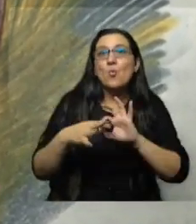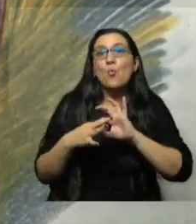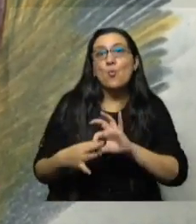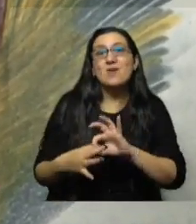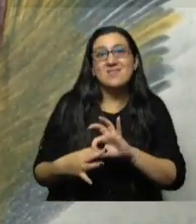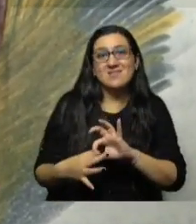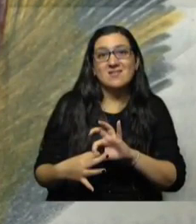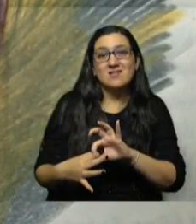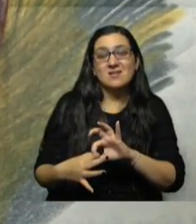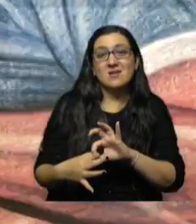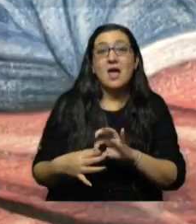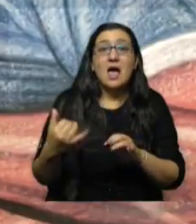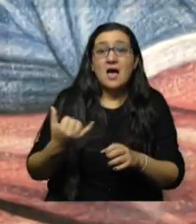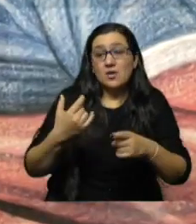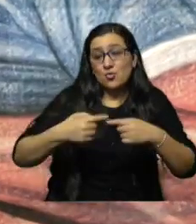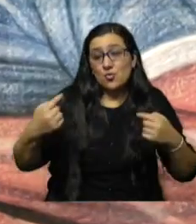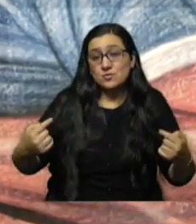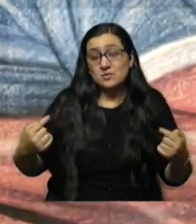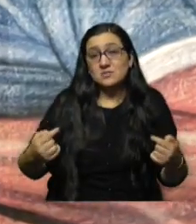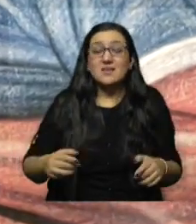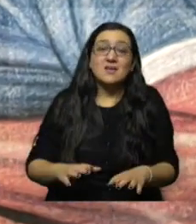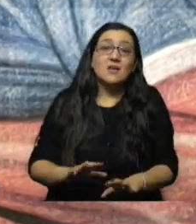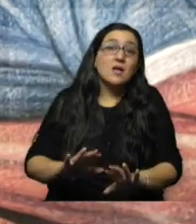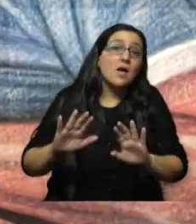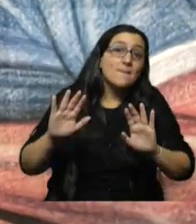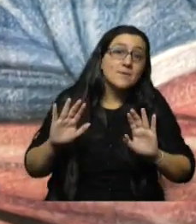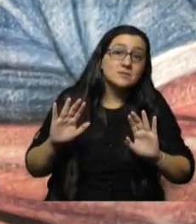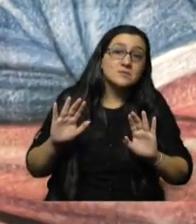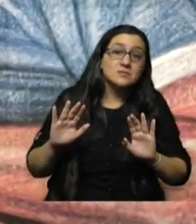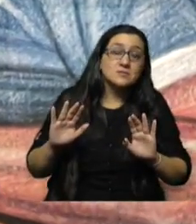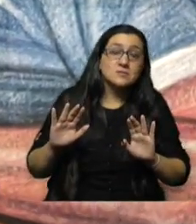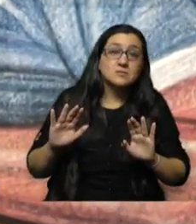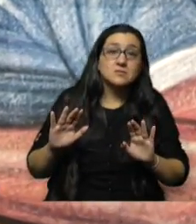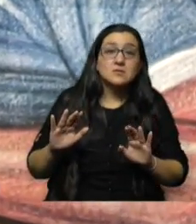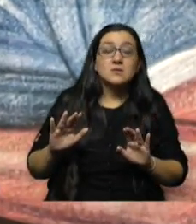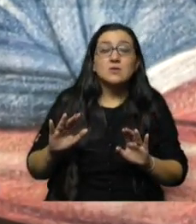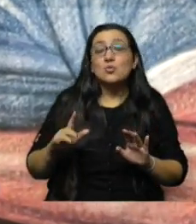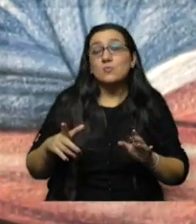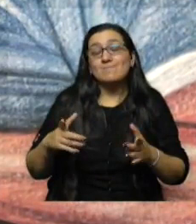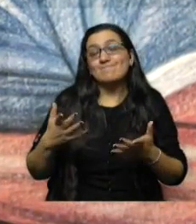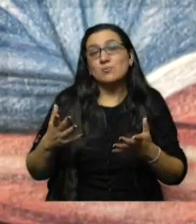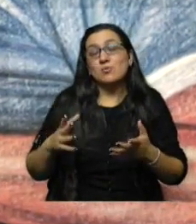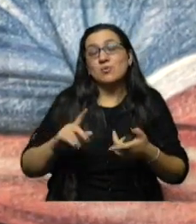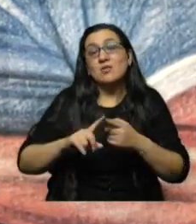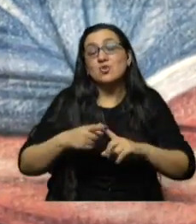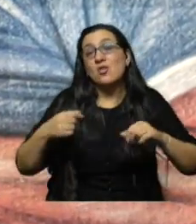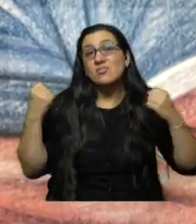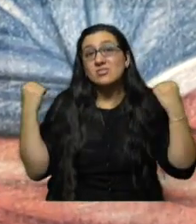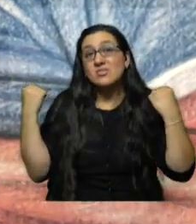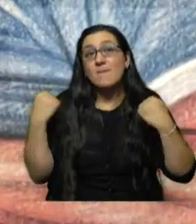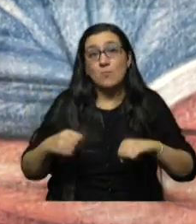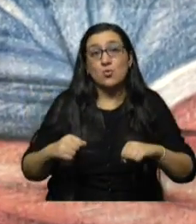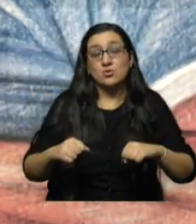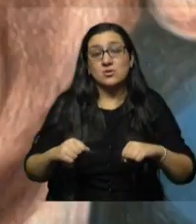un poco a tierra ciertas cosas de que tal vez como el star system del deporte lleva a que se